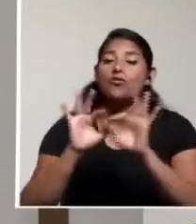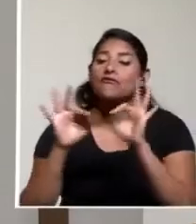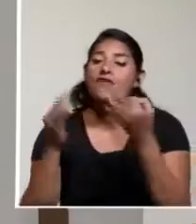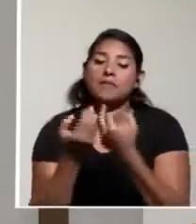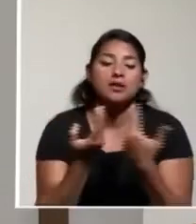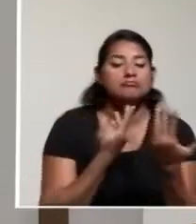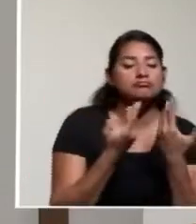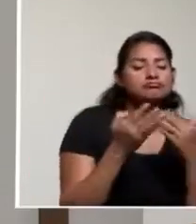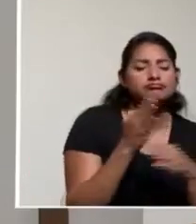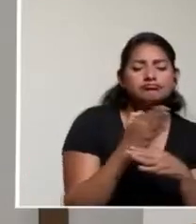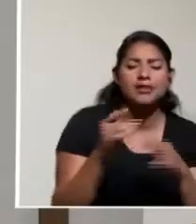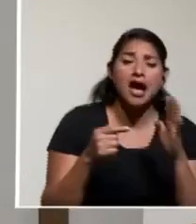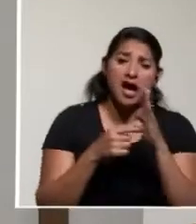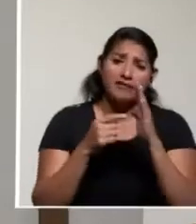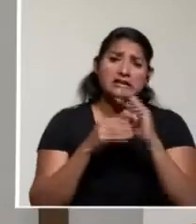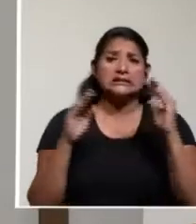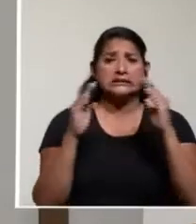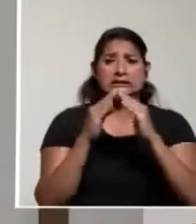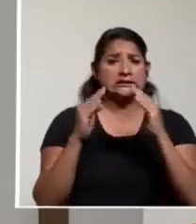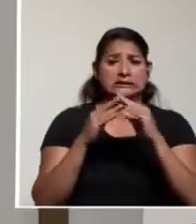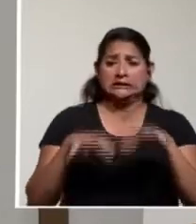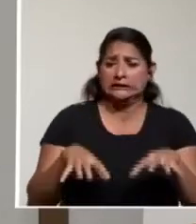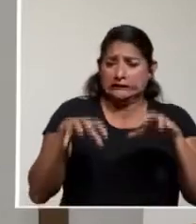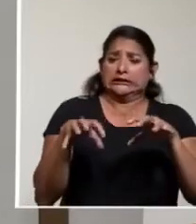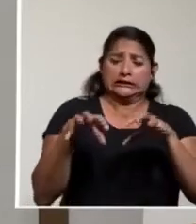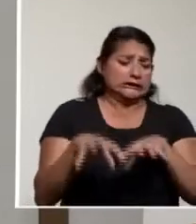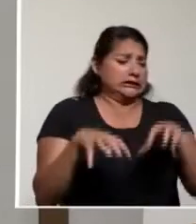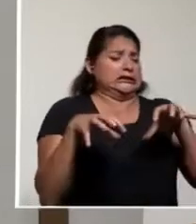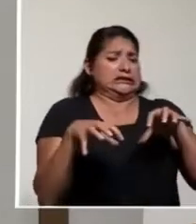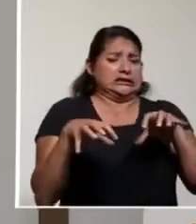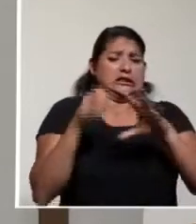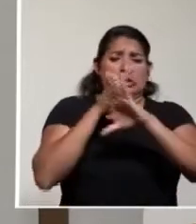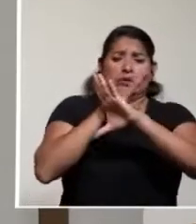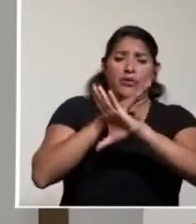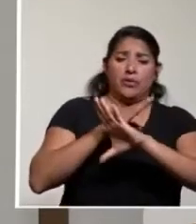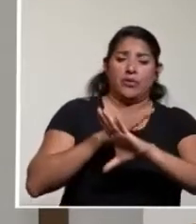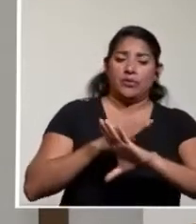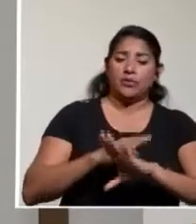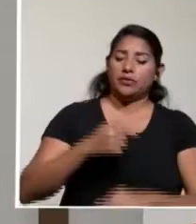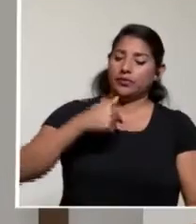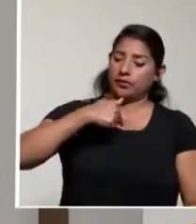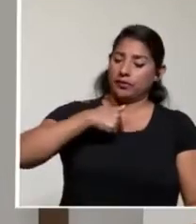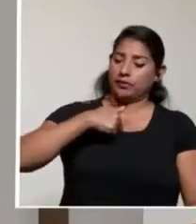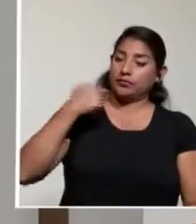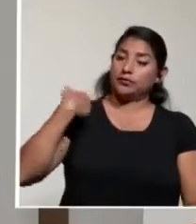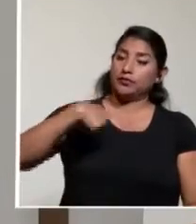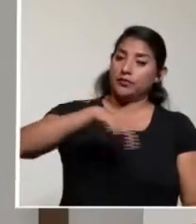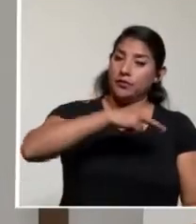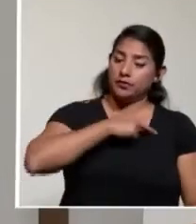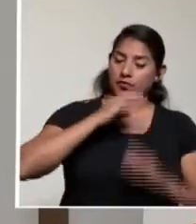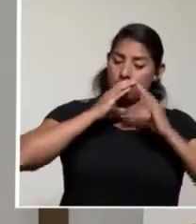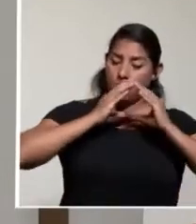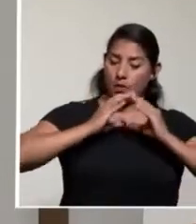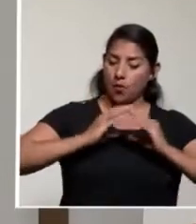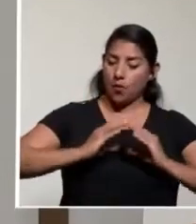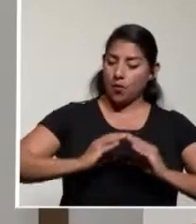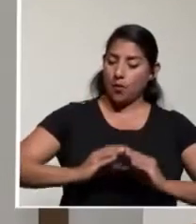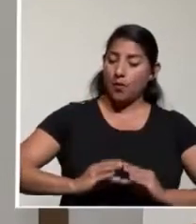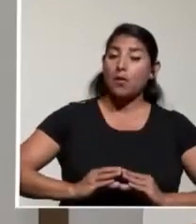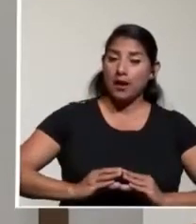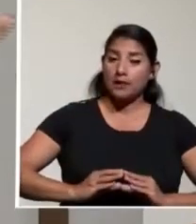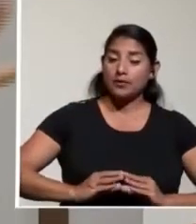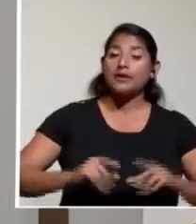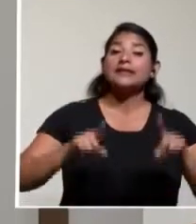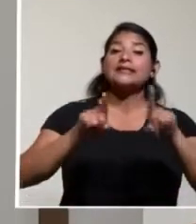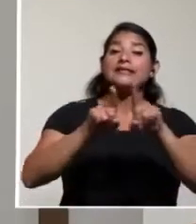porque a veces estamos en casa muy, muy estresados. Y la paz empieza en nuestro cuerpo mismo, en nosotros mismos,